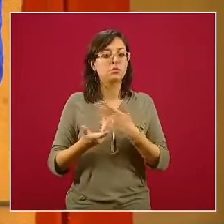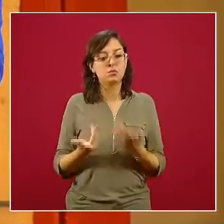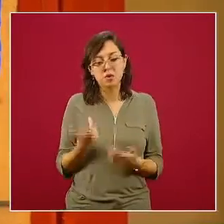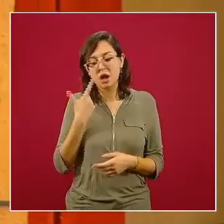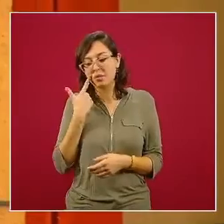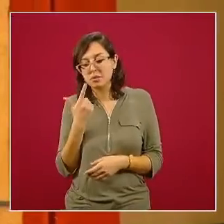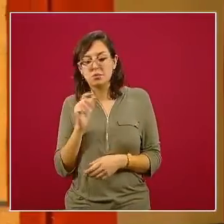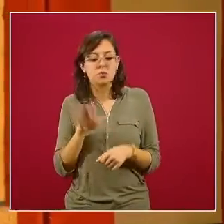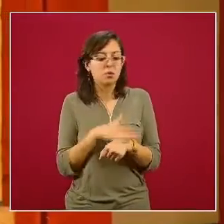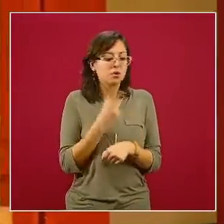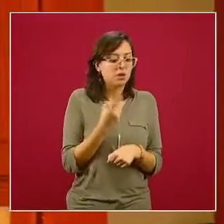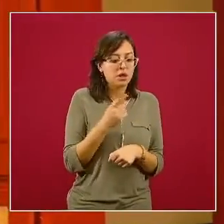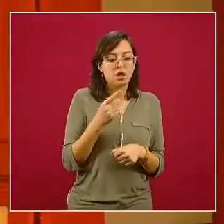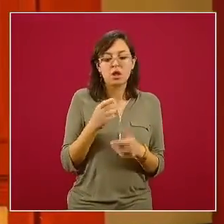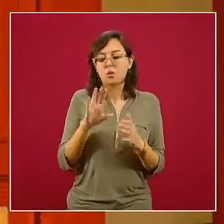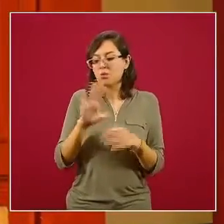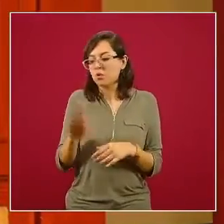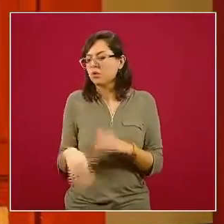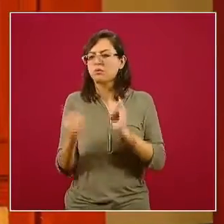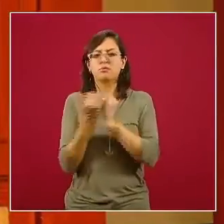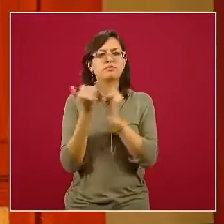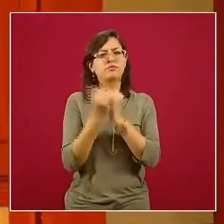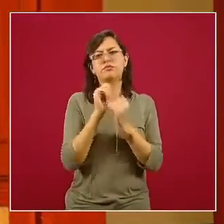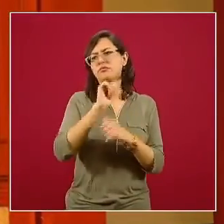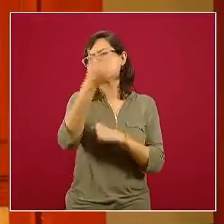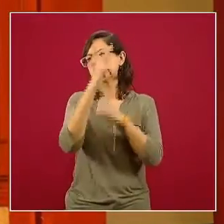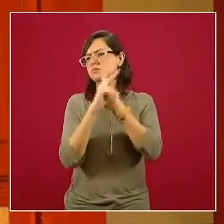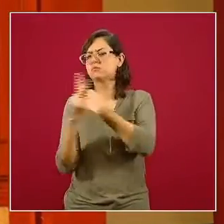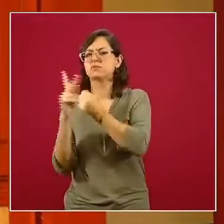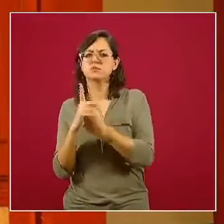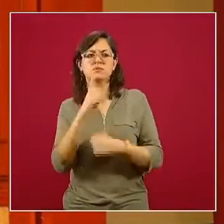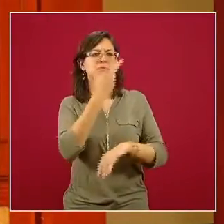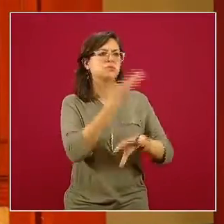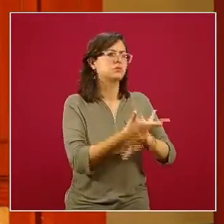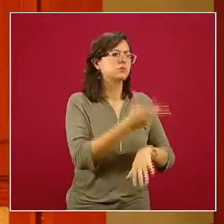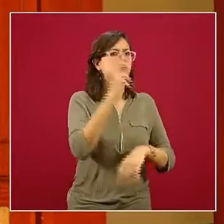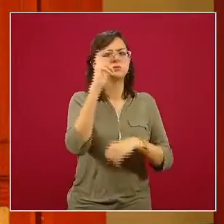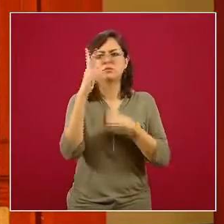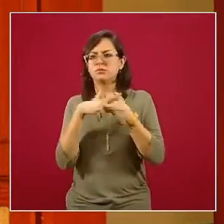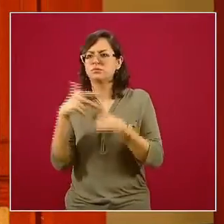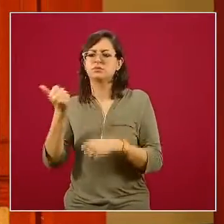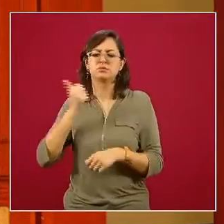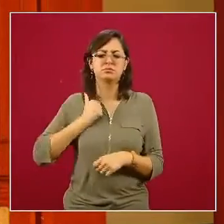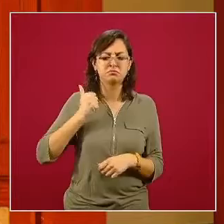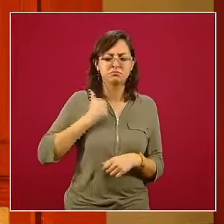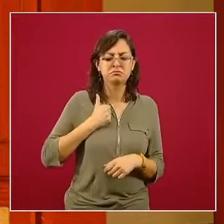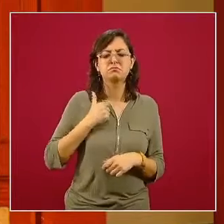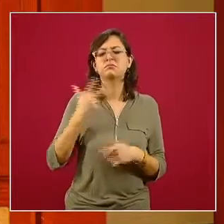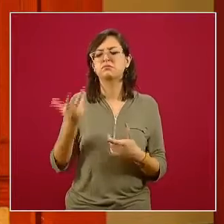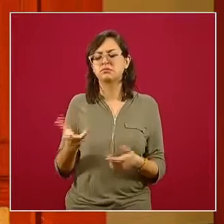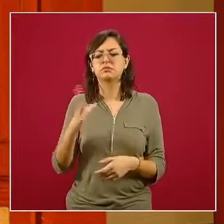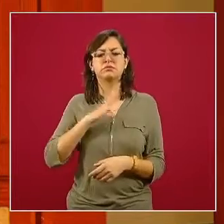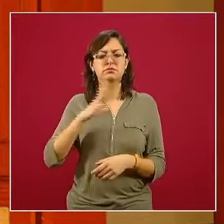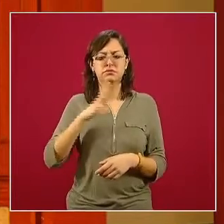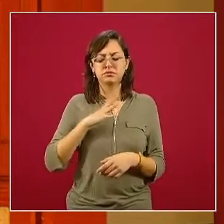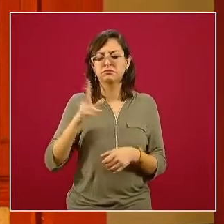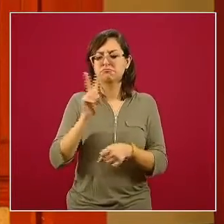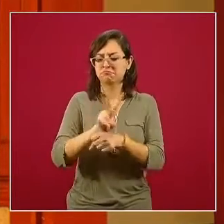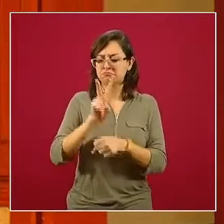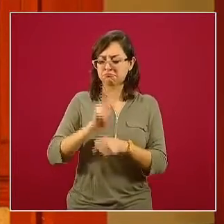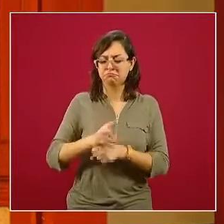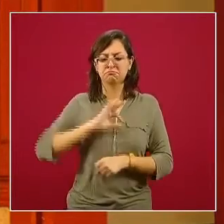partes del mundo, en Estados Unidos, en Europa, en Canadá, en muchos lugares que utilizan sistemas estadísticos y de